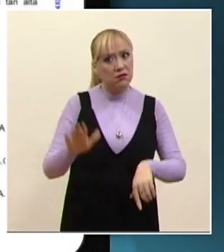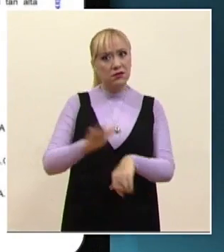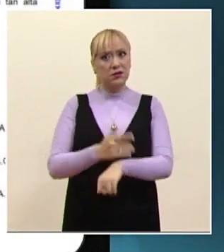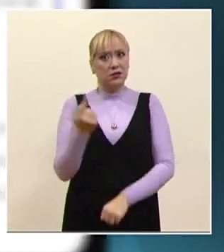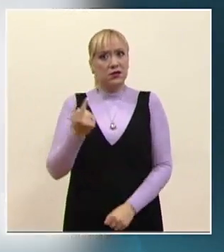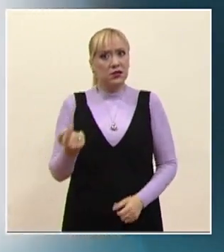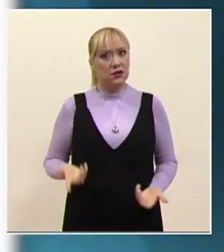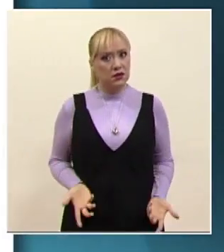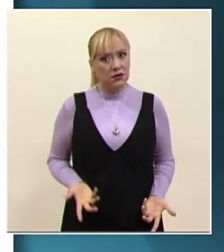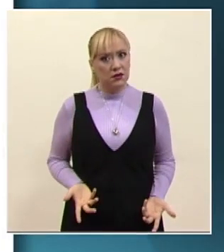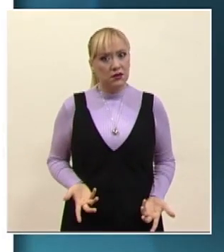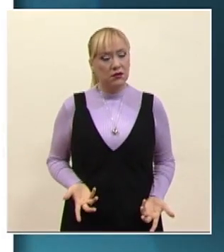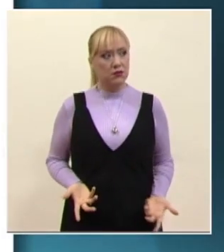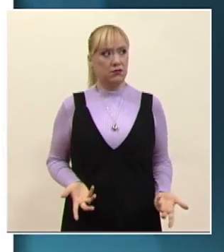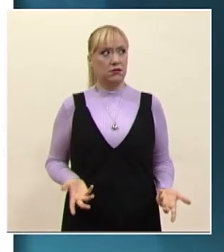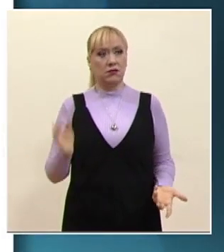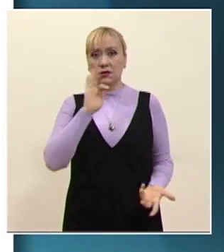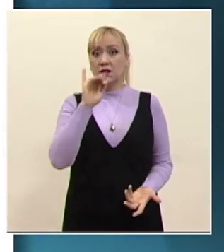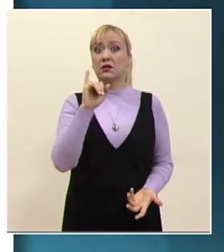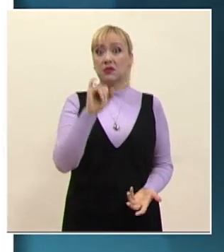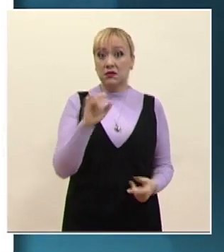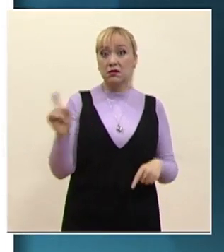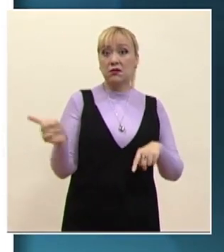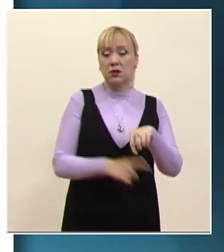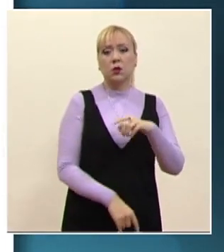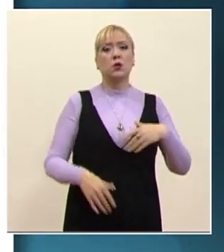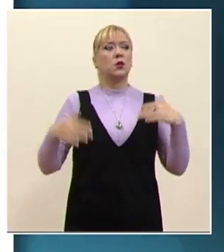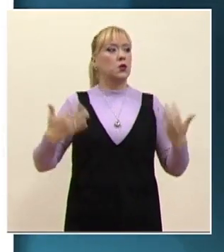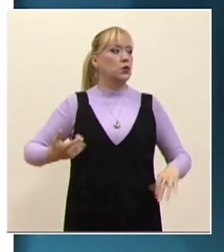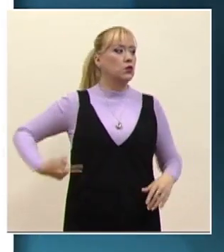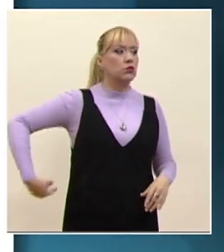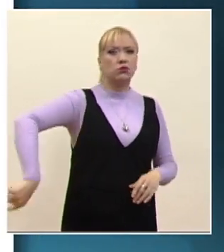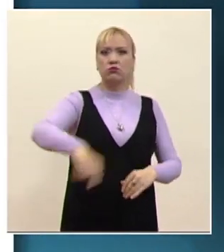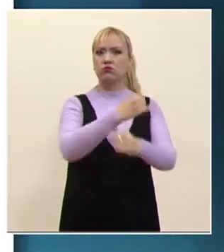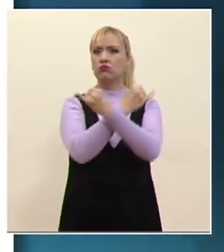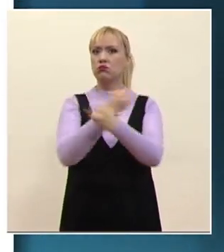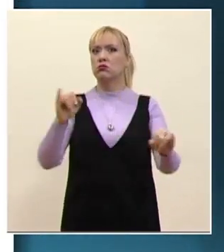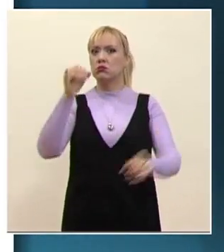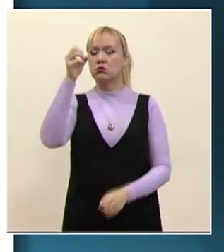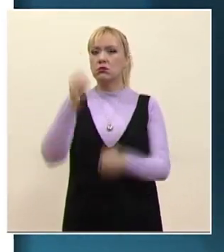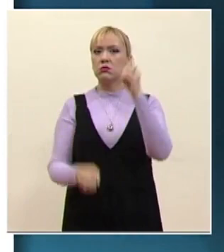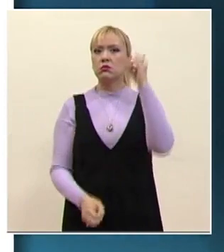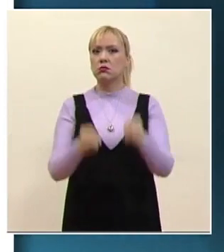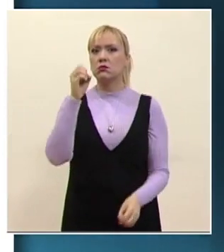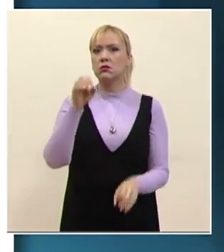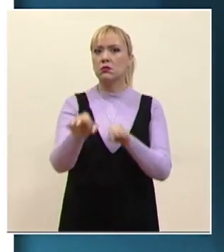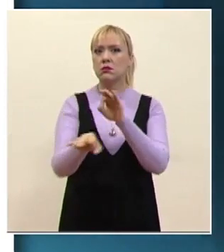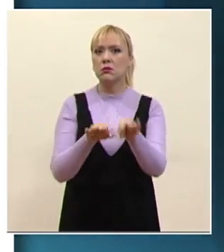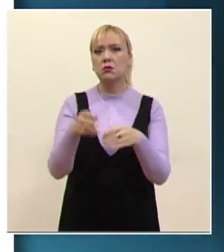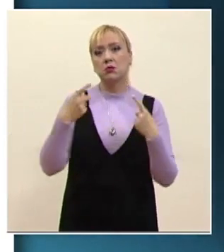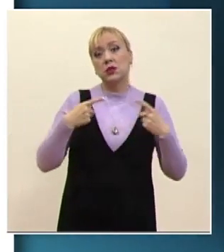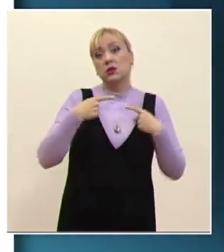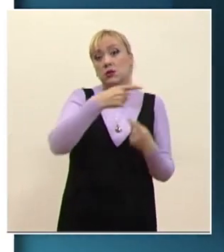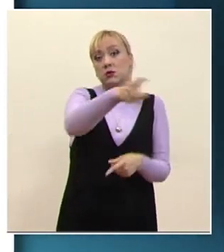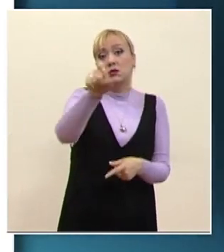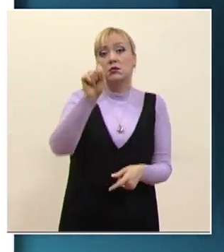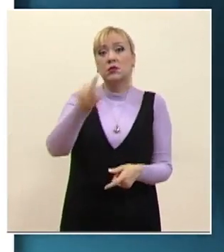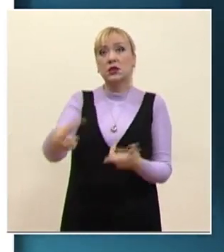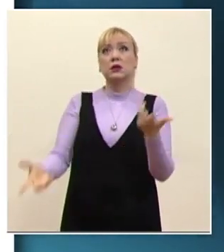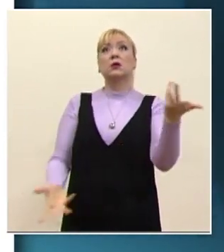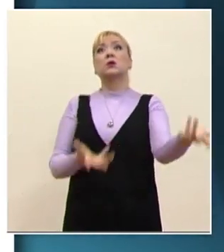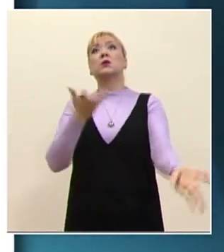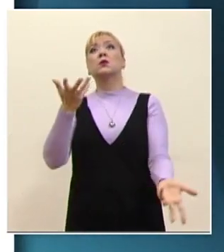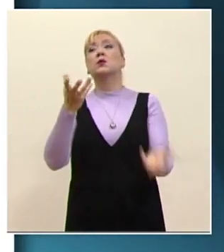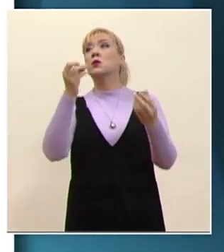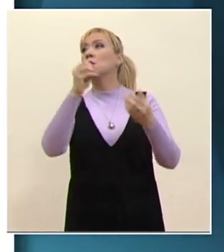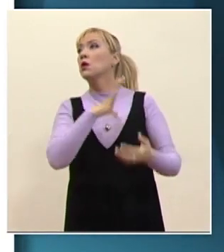de concretarse, implicaría un grave ataque a la independencia judicial que afectaría a la ciudadanía, pues impediría